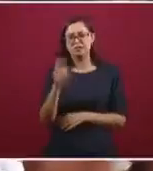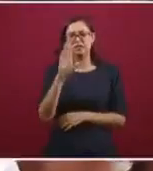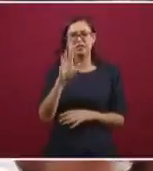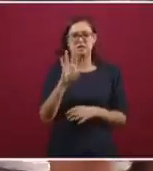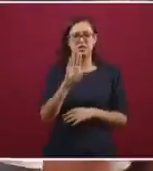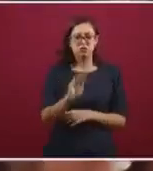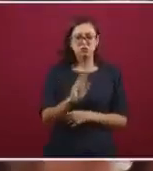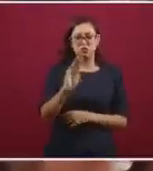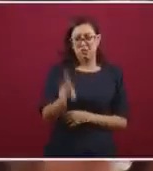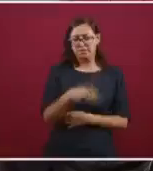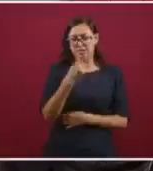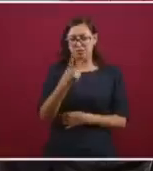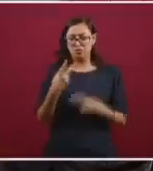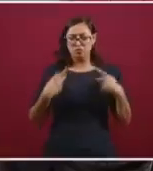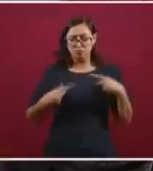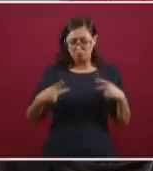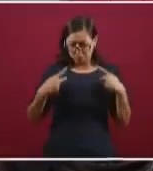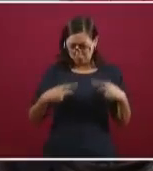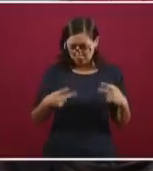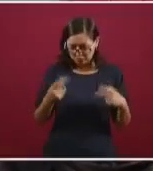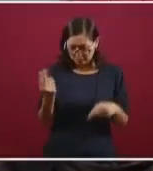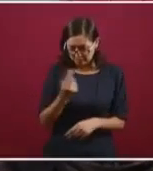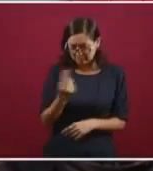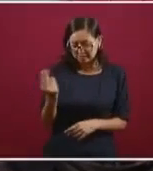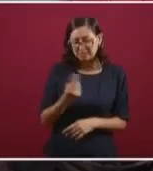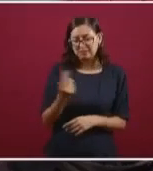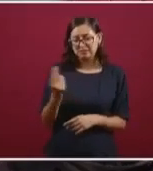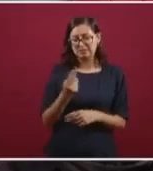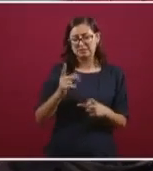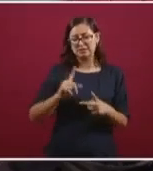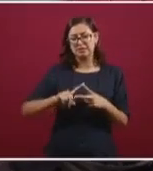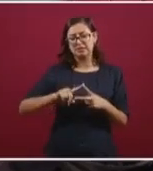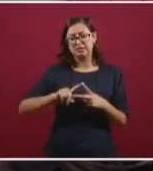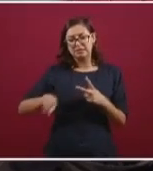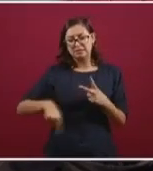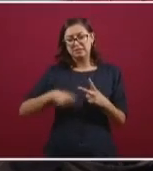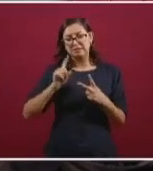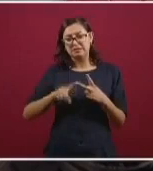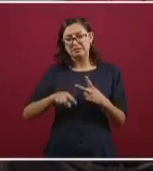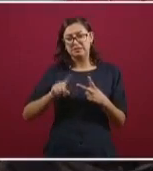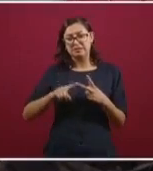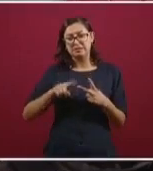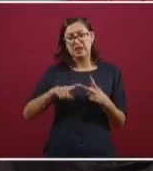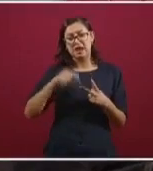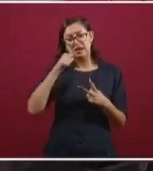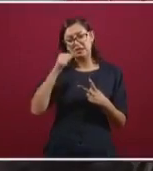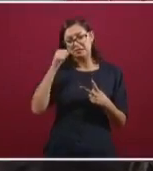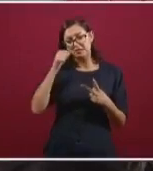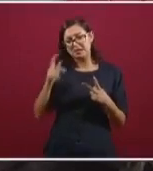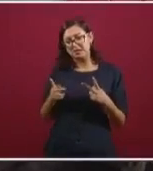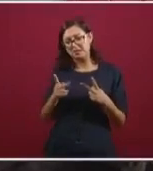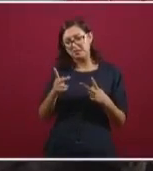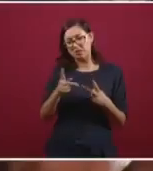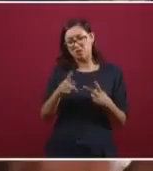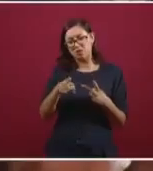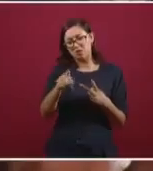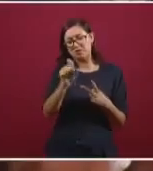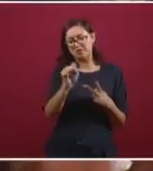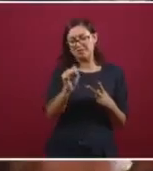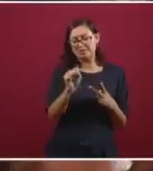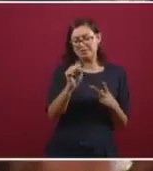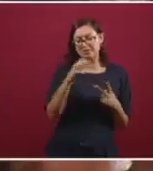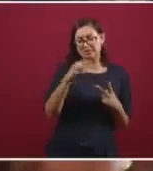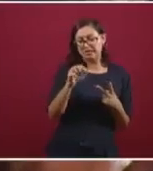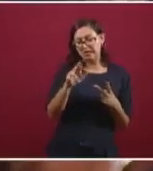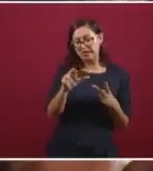358.592 elementos. Y recordarle mi pregunta, a ver si me la responde el secretario de Marina o el